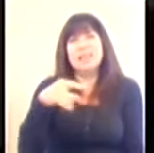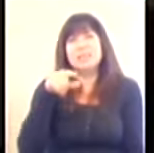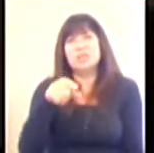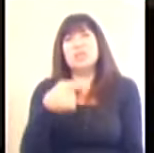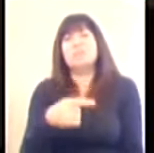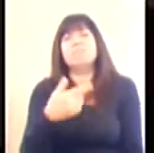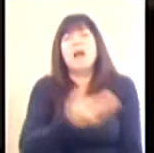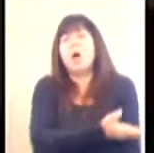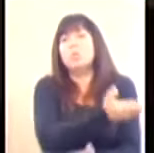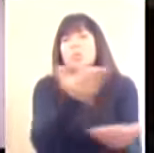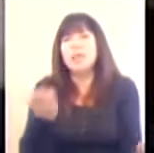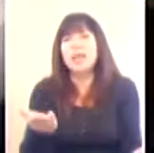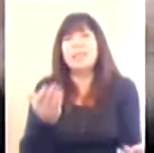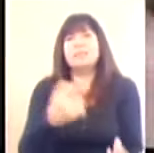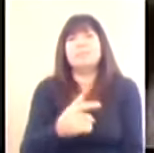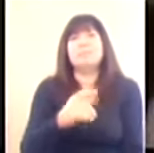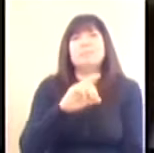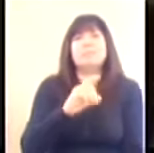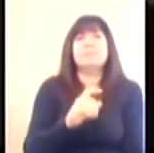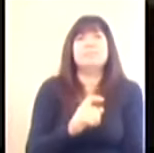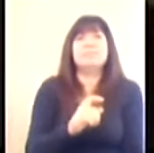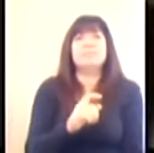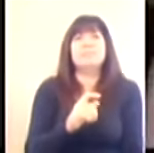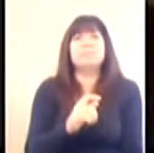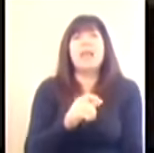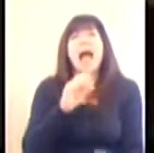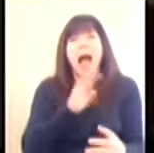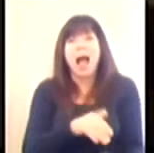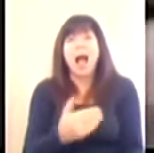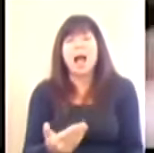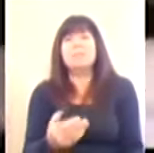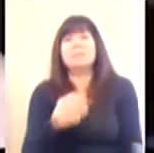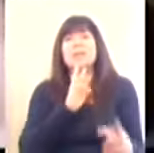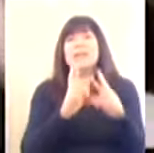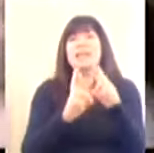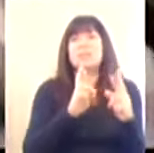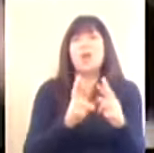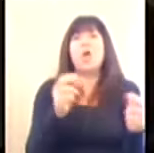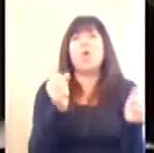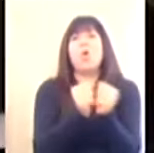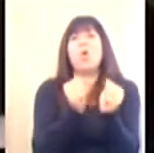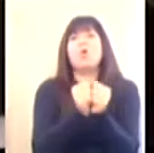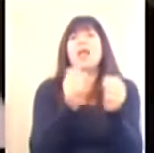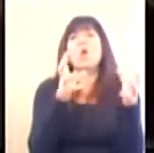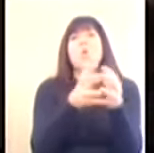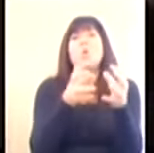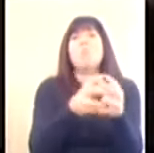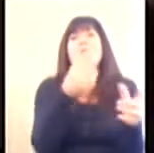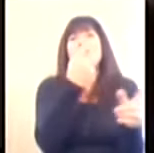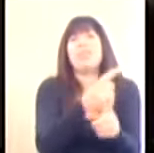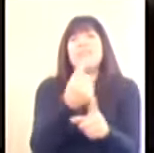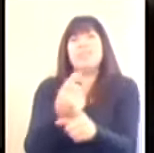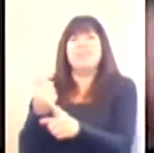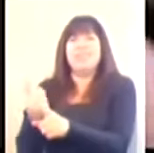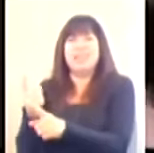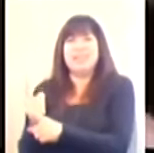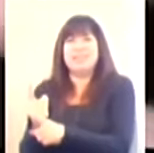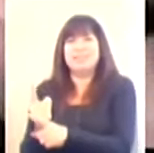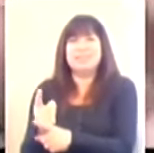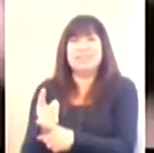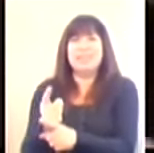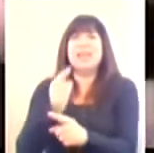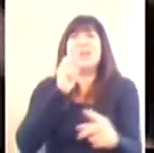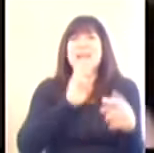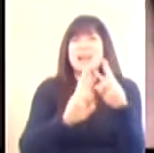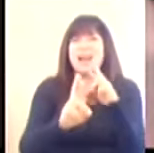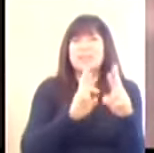Gonzalo, Vivian Blanlot y Klaus Schmidt-Hebel. Acá tiene que ver con este grupo tan variado, porque esto tiene que ver con